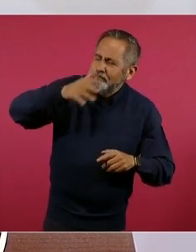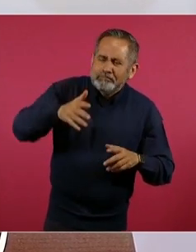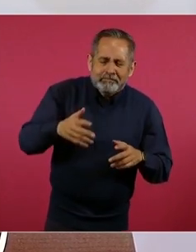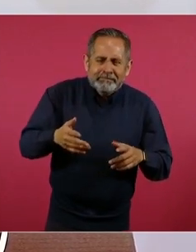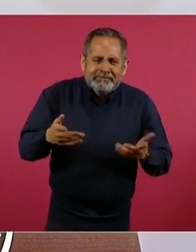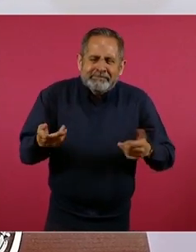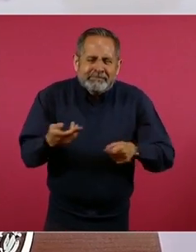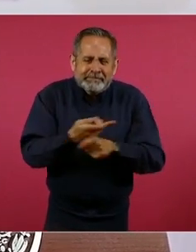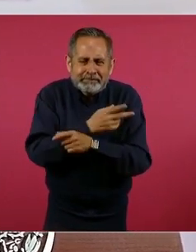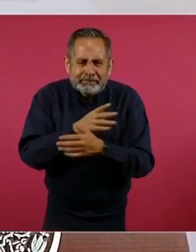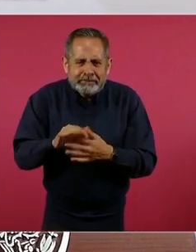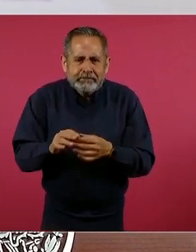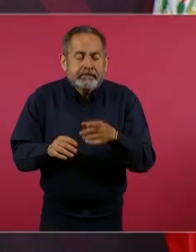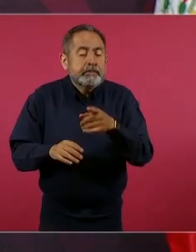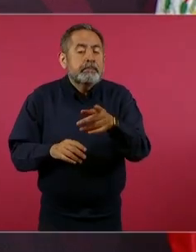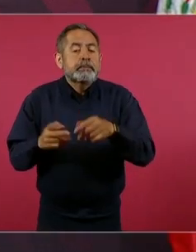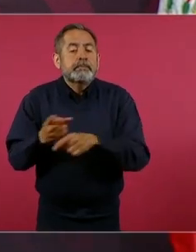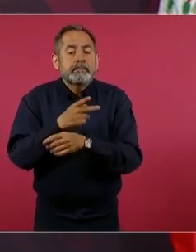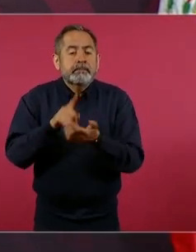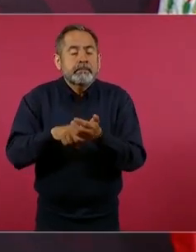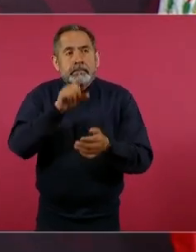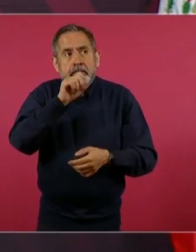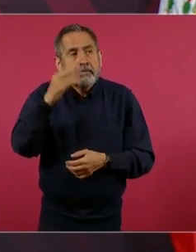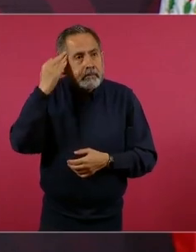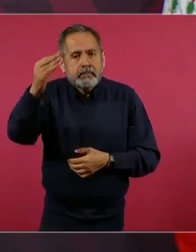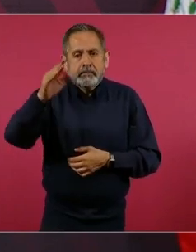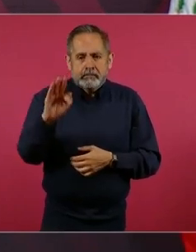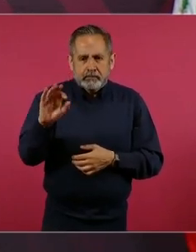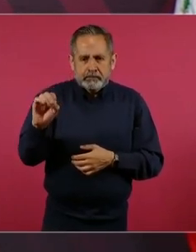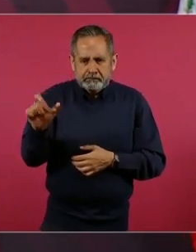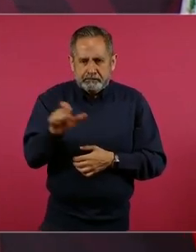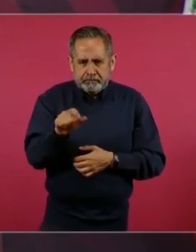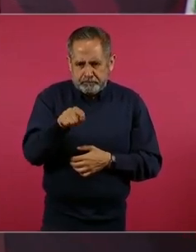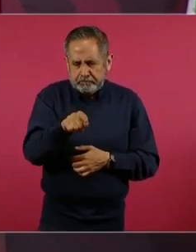fue cuando Fox,